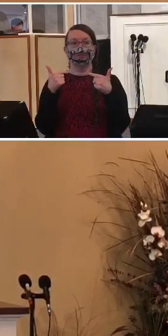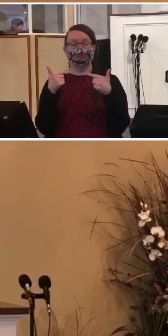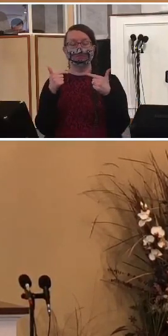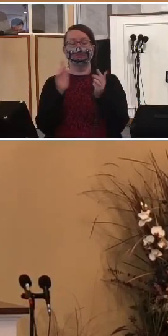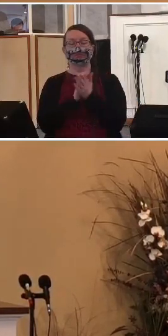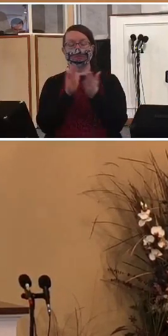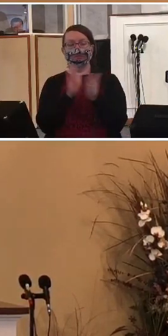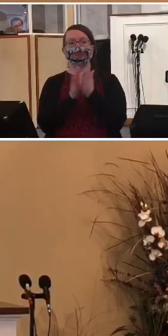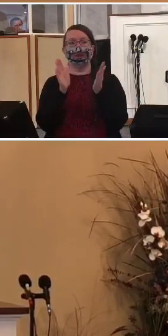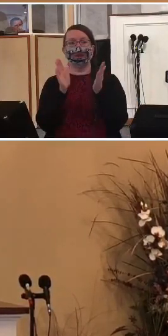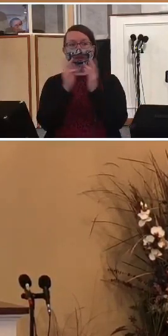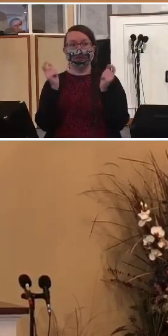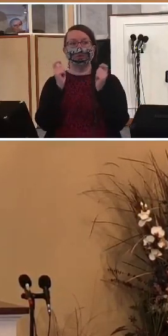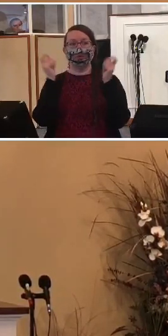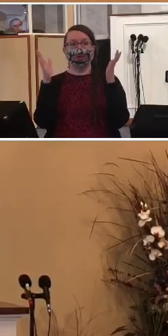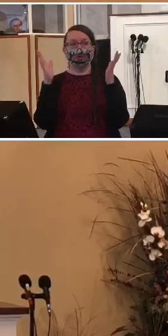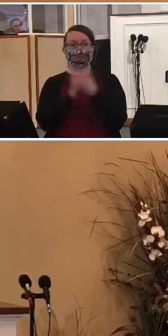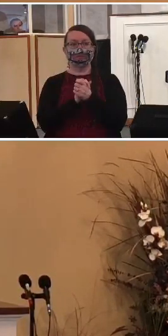Aleluya.